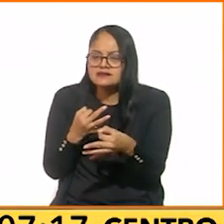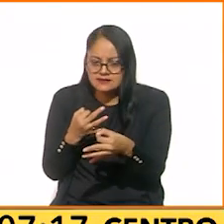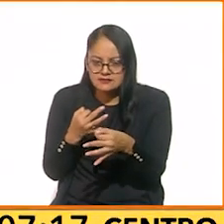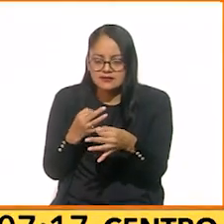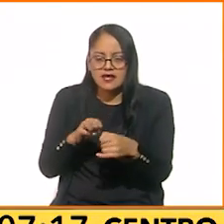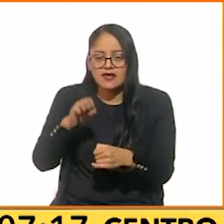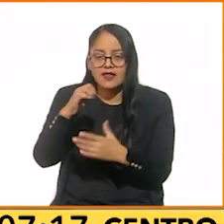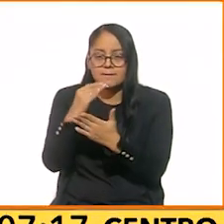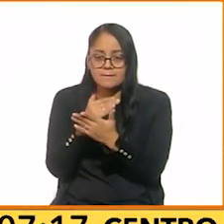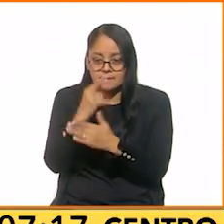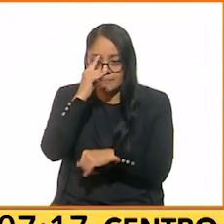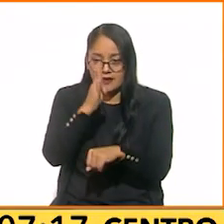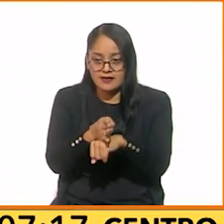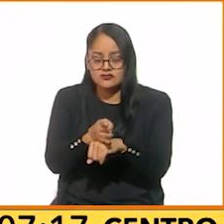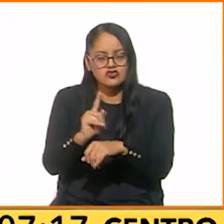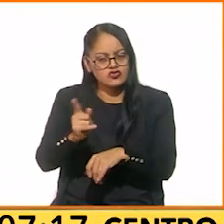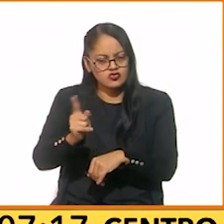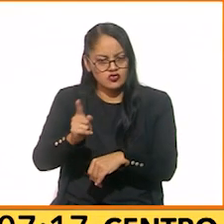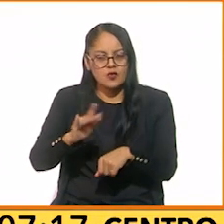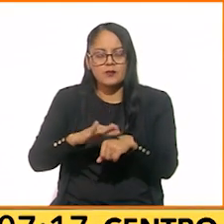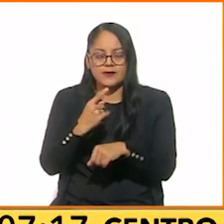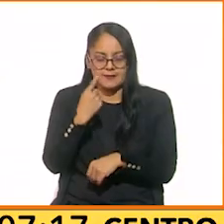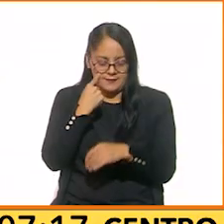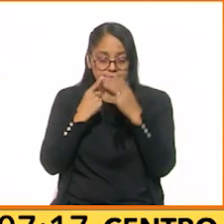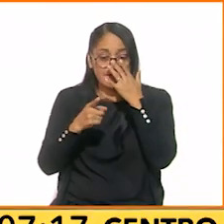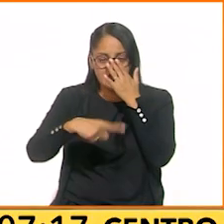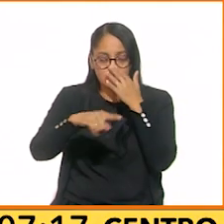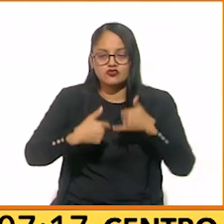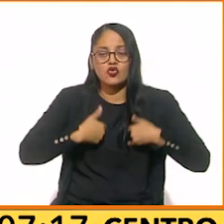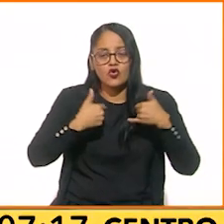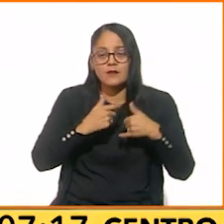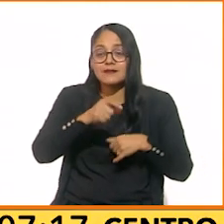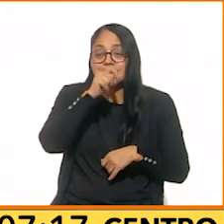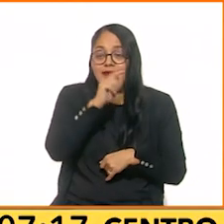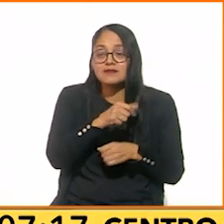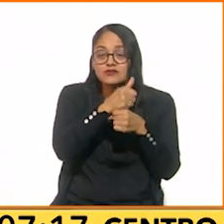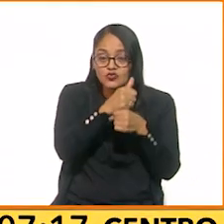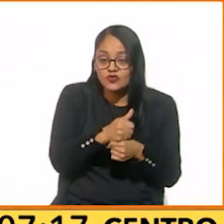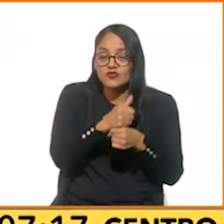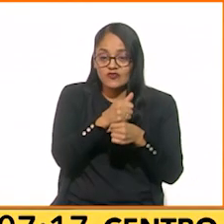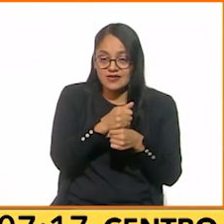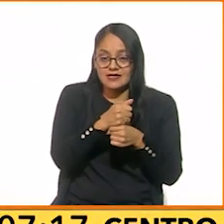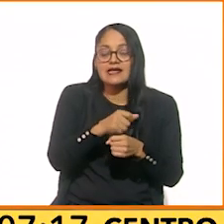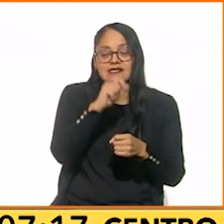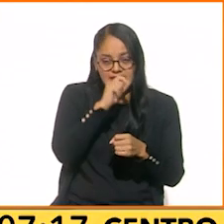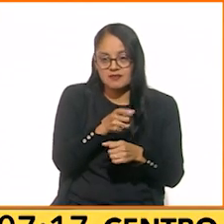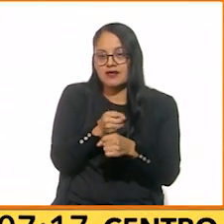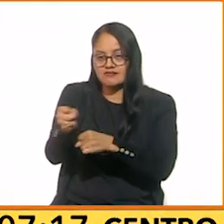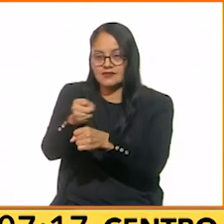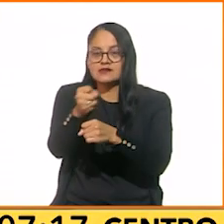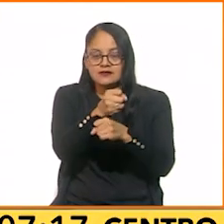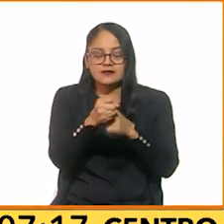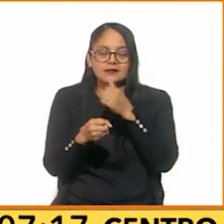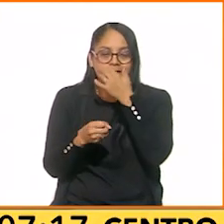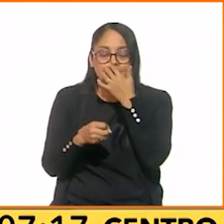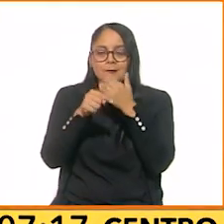la edad para ser sancionados, porque como bien dices, ellos son víctimas y victimarios, y se estaría abriendo ahí también un